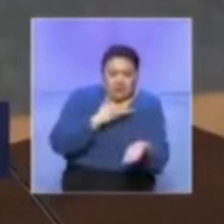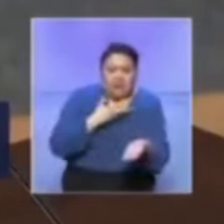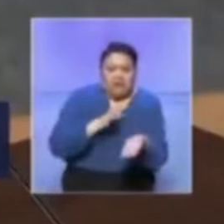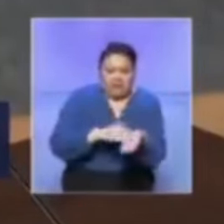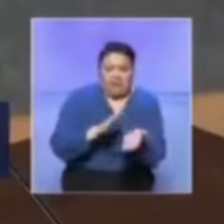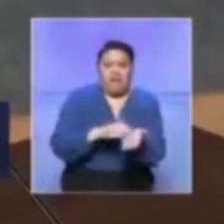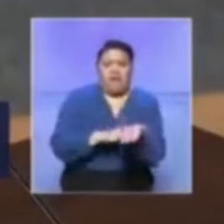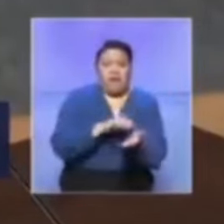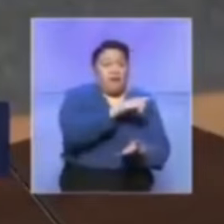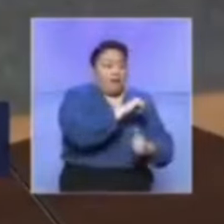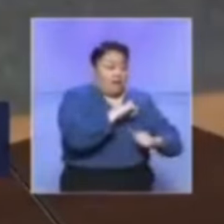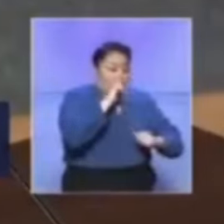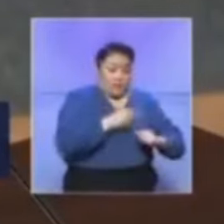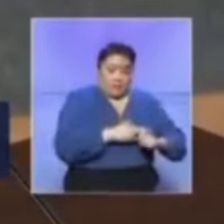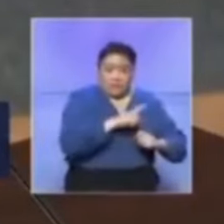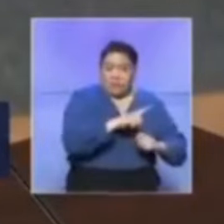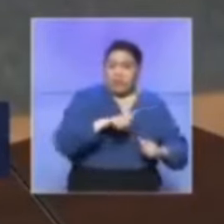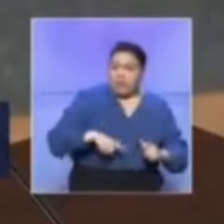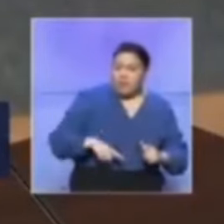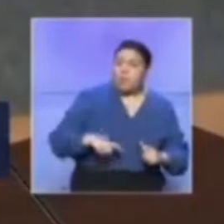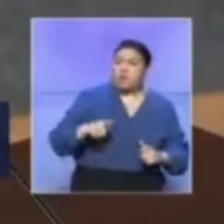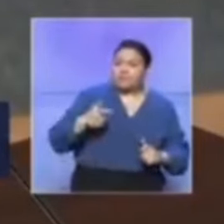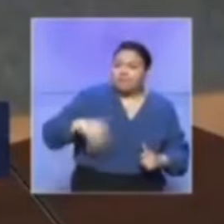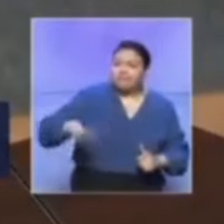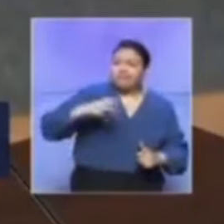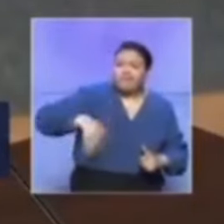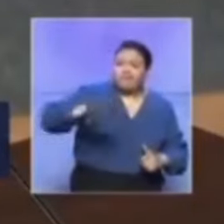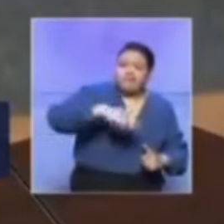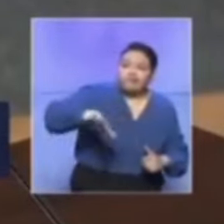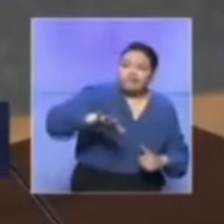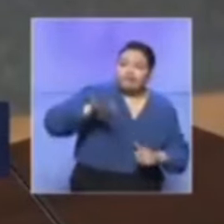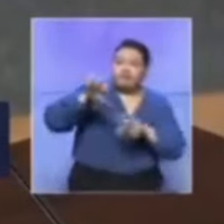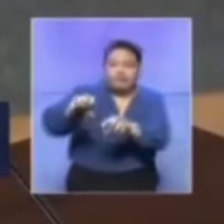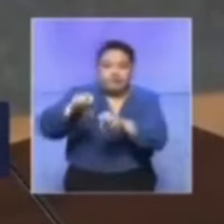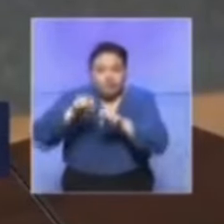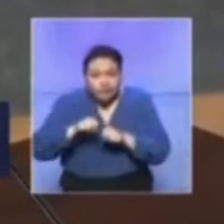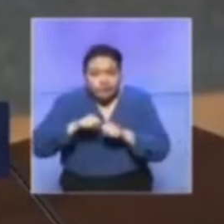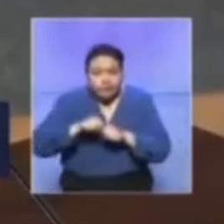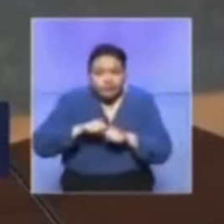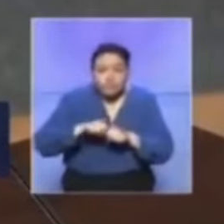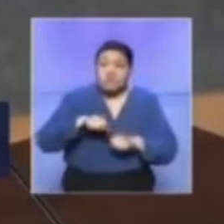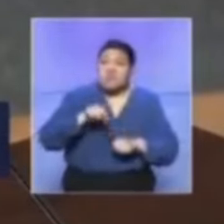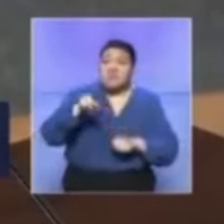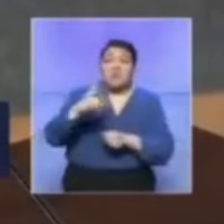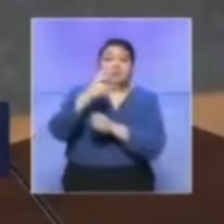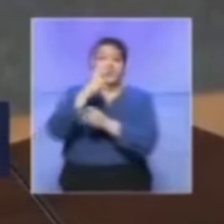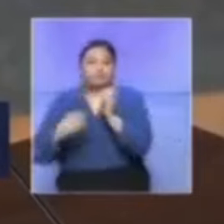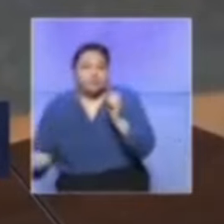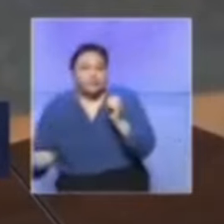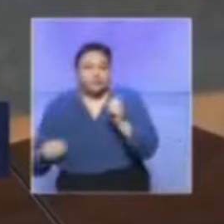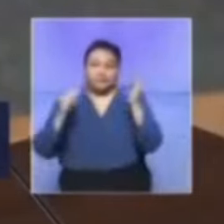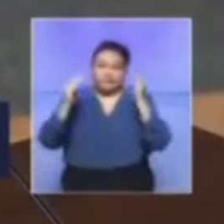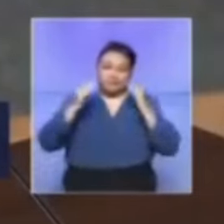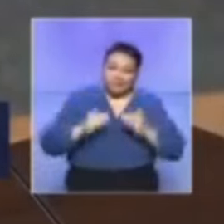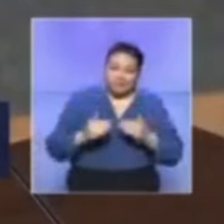goza más de 48 mil hectáreas. El señor, casi Tamaulipas es de él. Amigos, vamos a escuchar